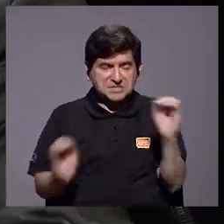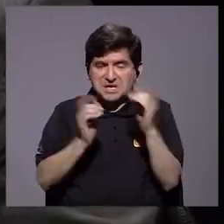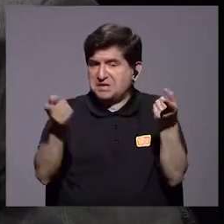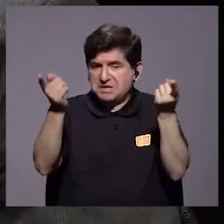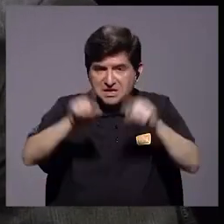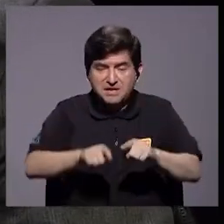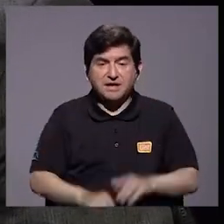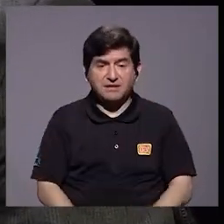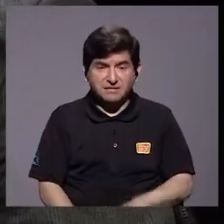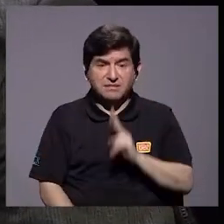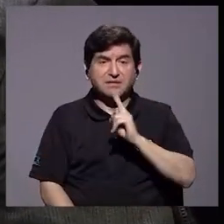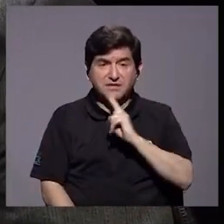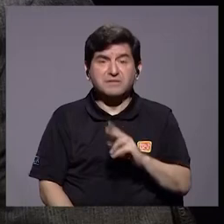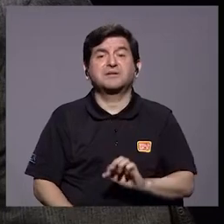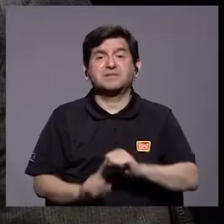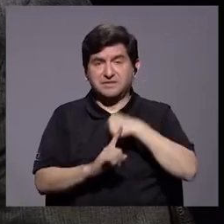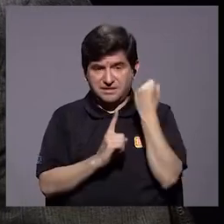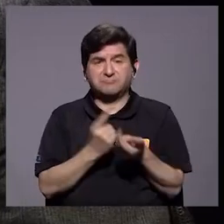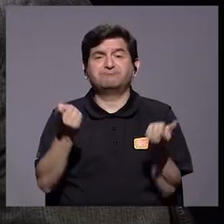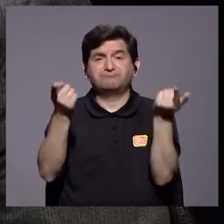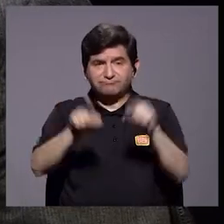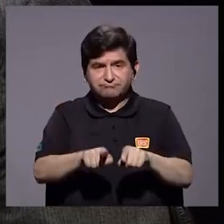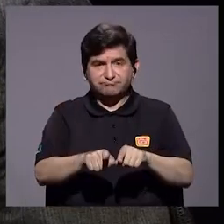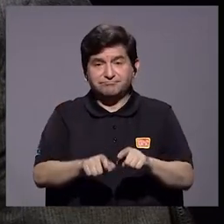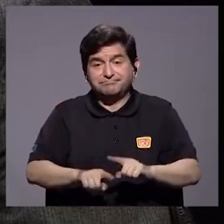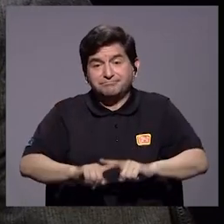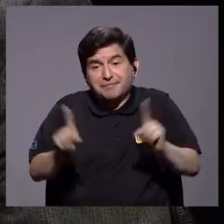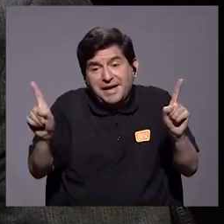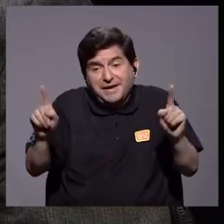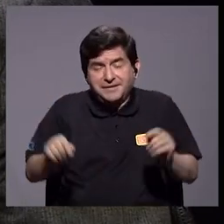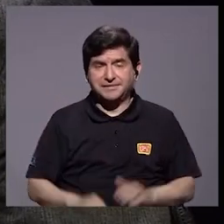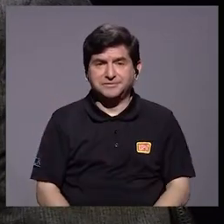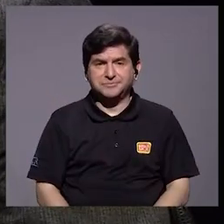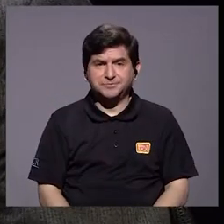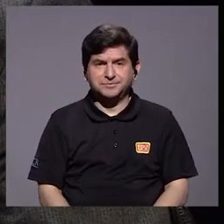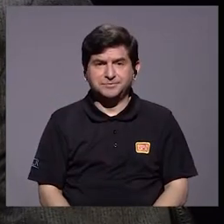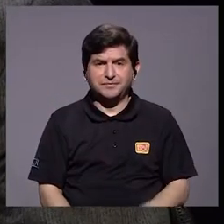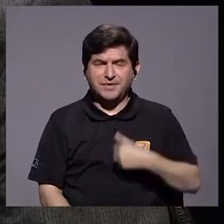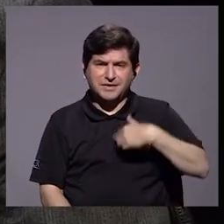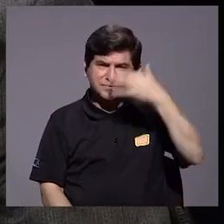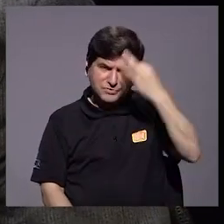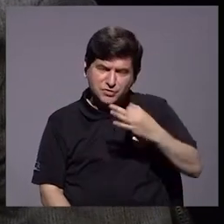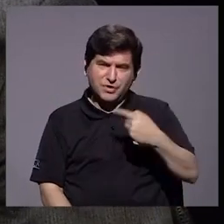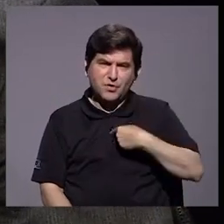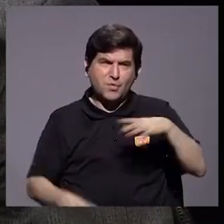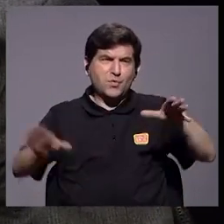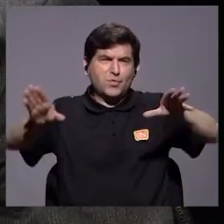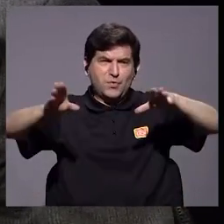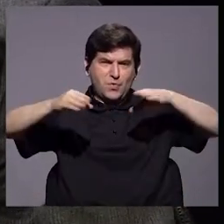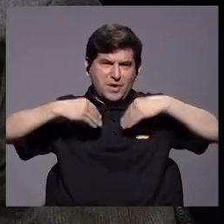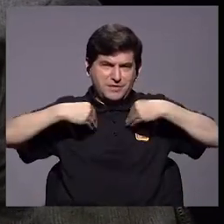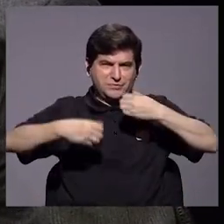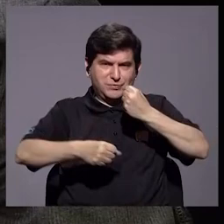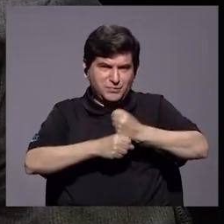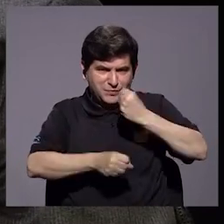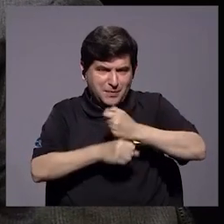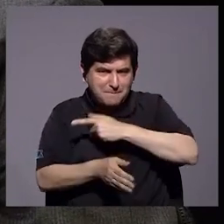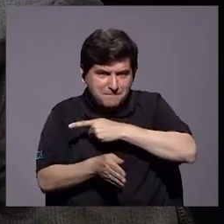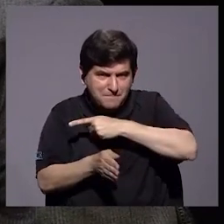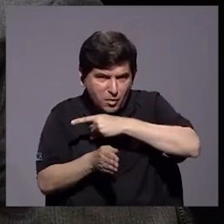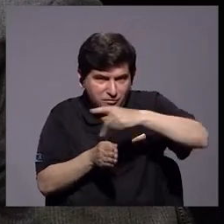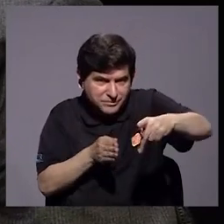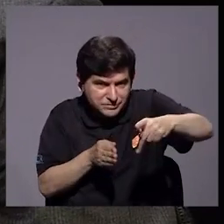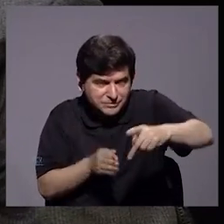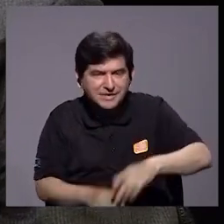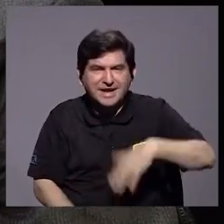nada pues realmente le ocurrió pero bueno de ahí yo creo que es cuando uno asume una tarea profesionalmente y